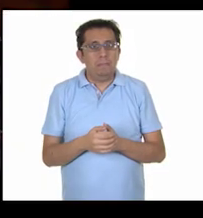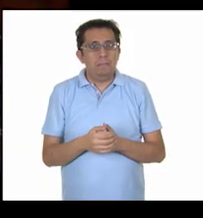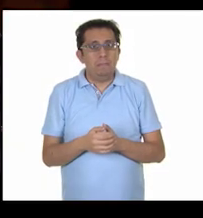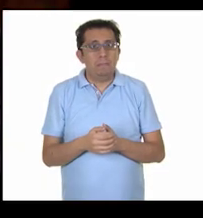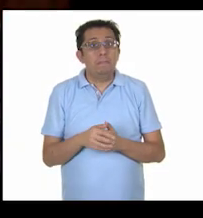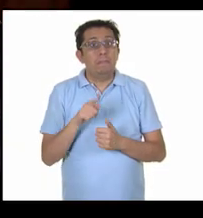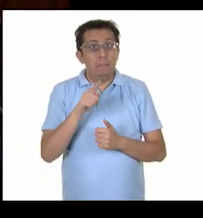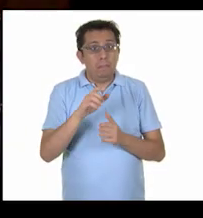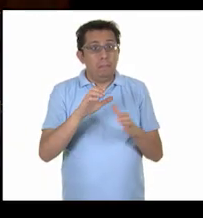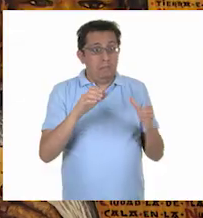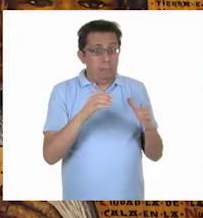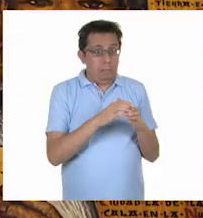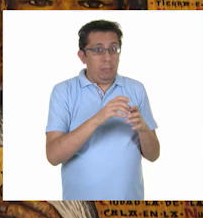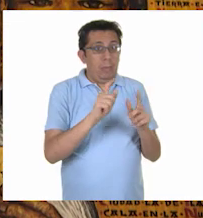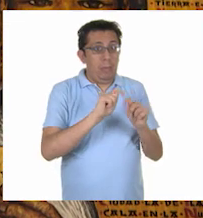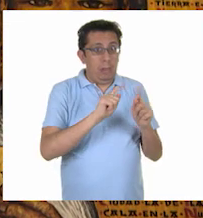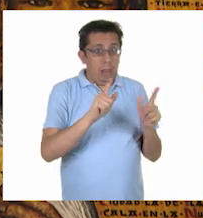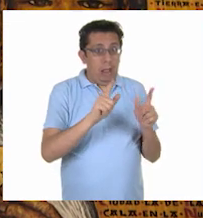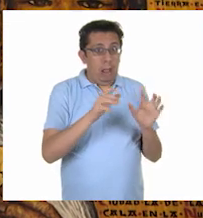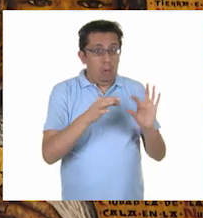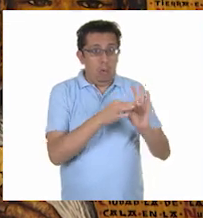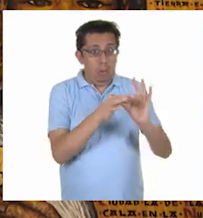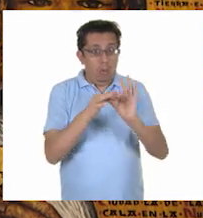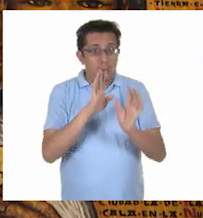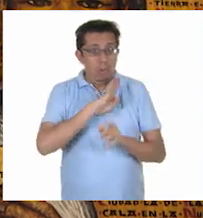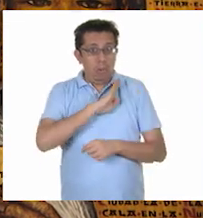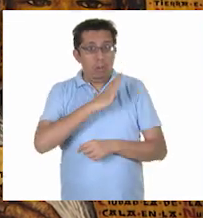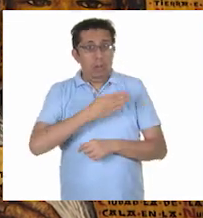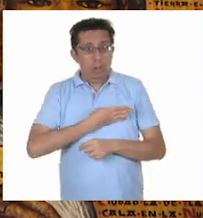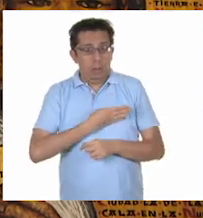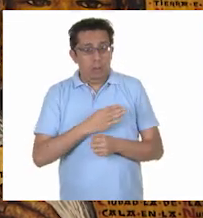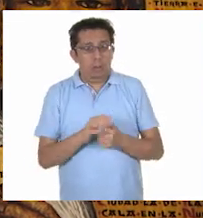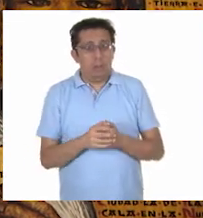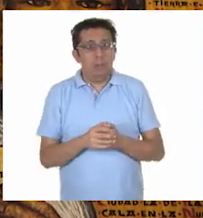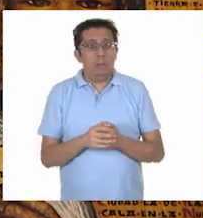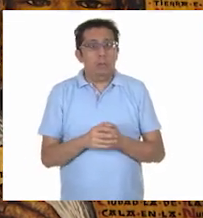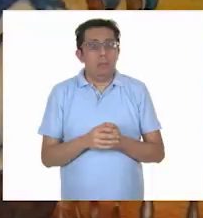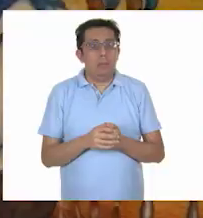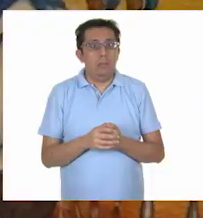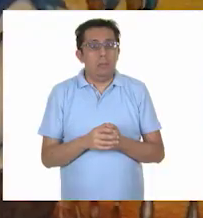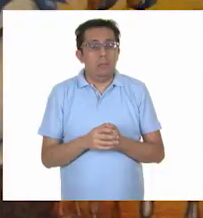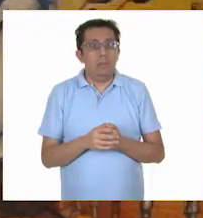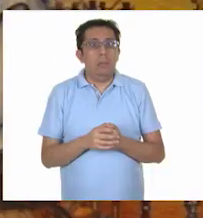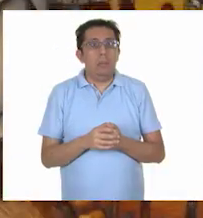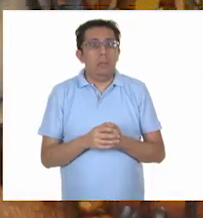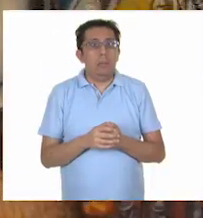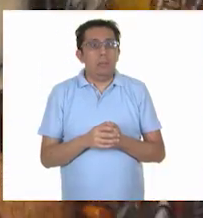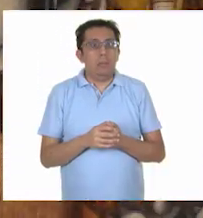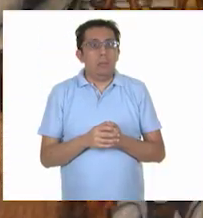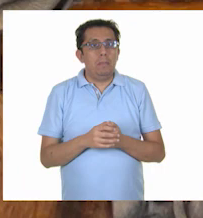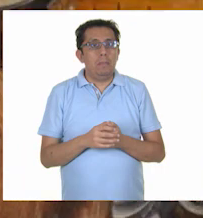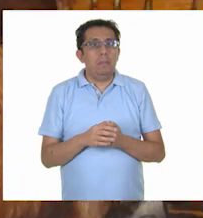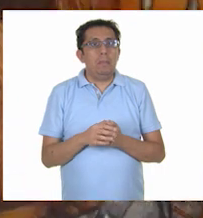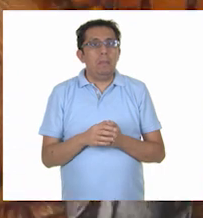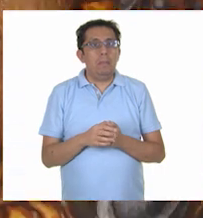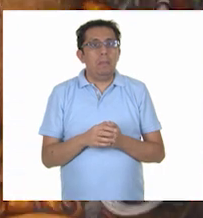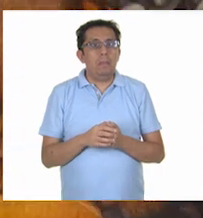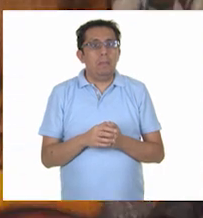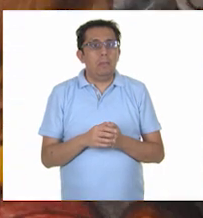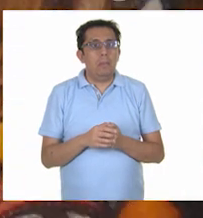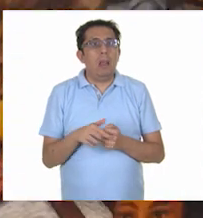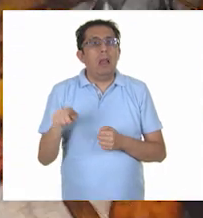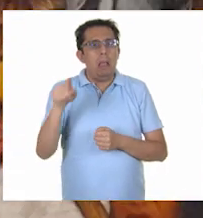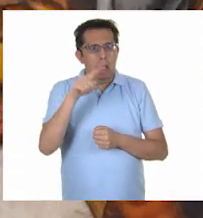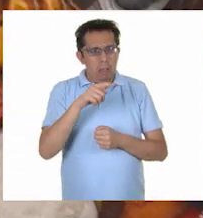Entonces los tlaxcaltecas, como aliados de los españoles, recibieron las primeras aportaciones hispanas: montar